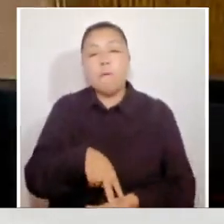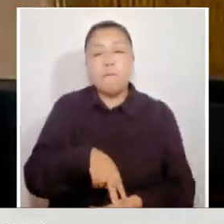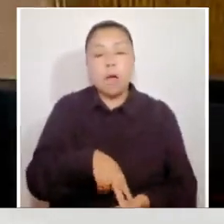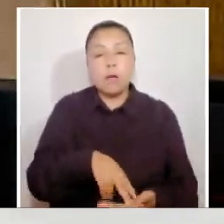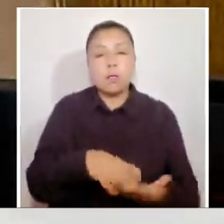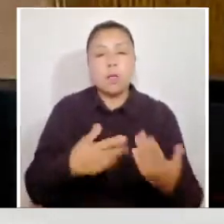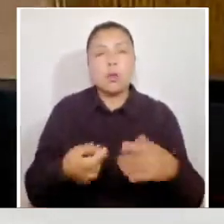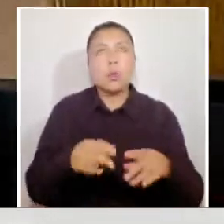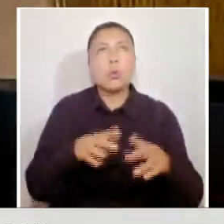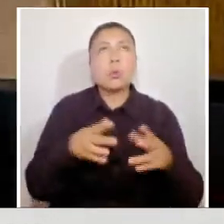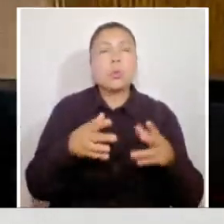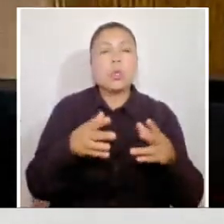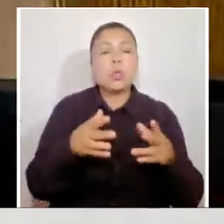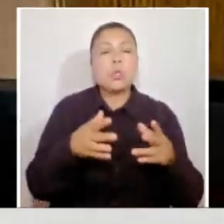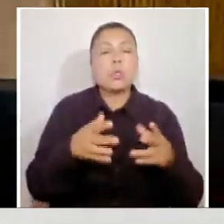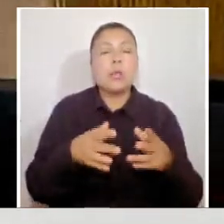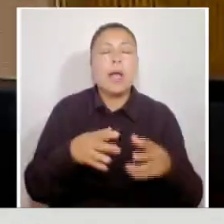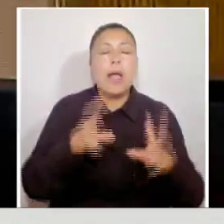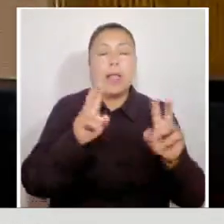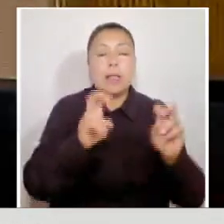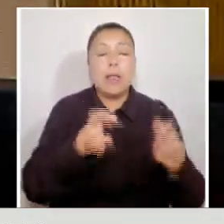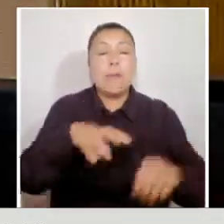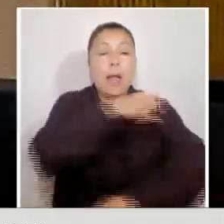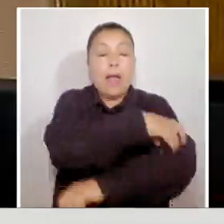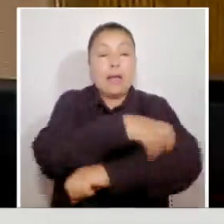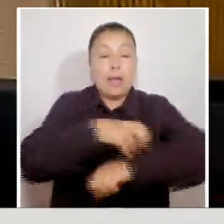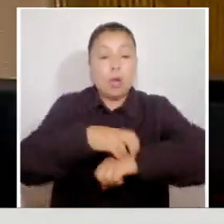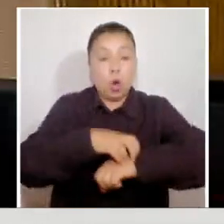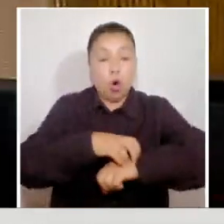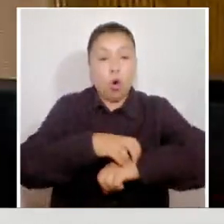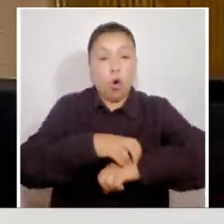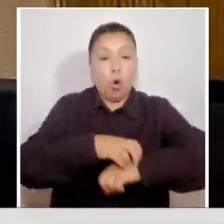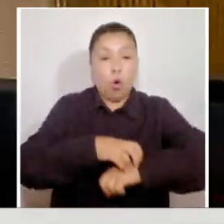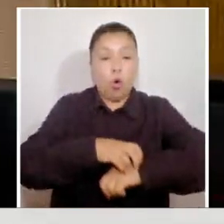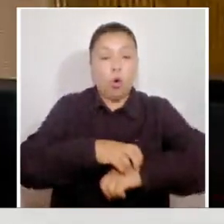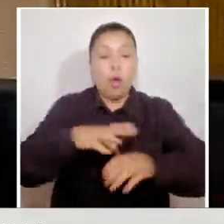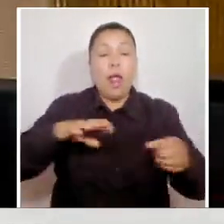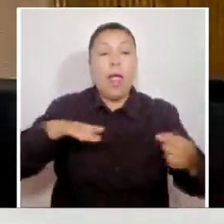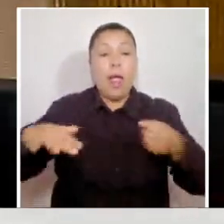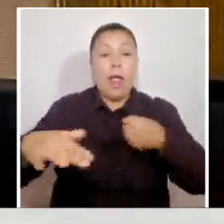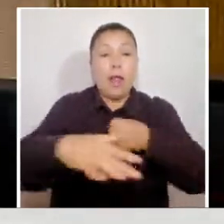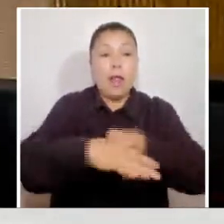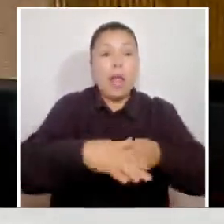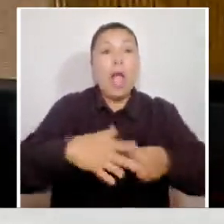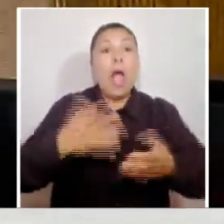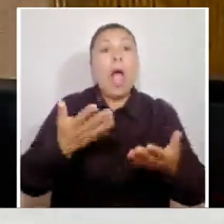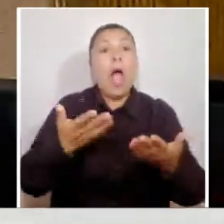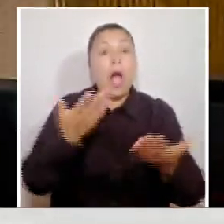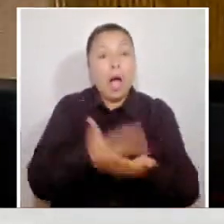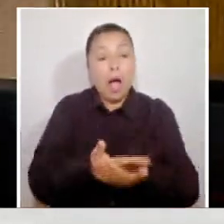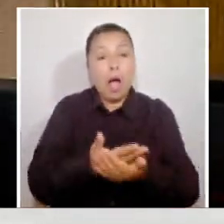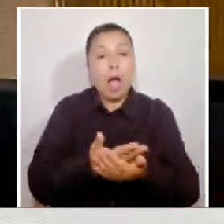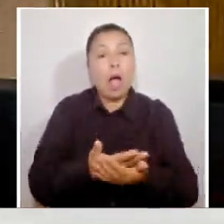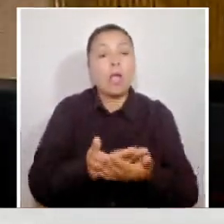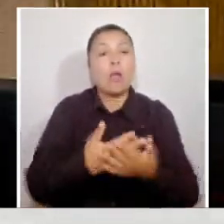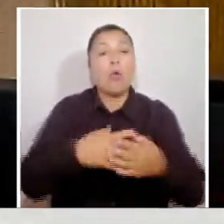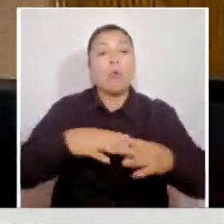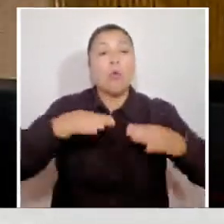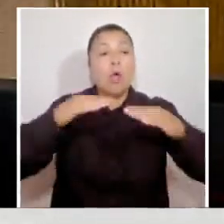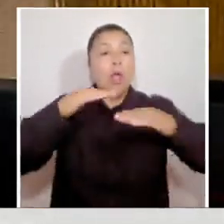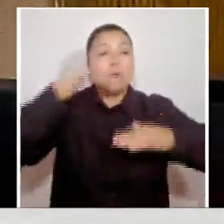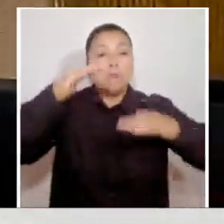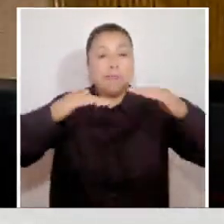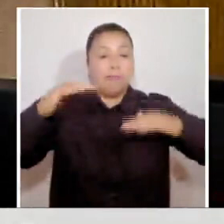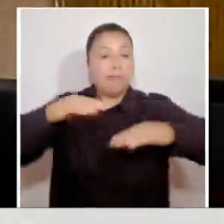y desafíos que tenemos en regiones en comunas en las islas donde hay una inequidad territorial también y no nos estamos haciendo cargo Entonces est es un bonito